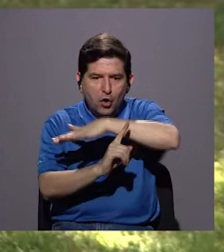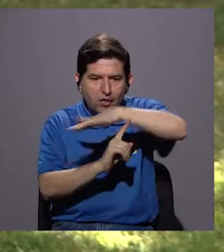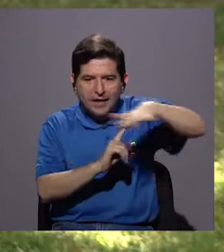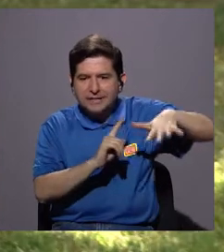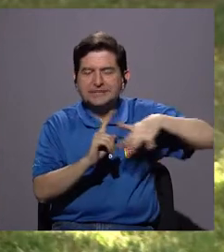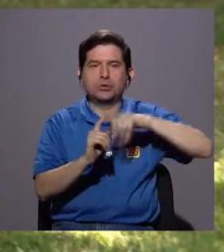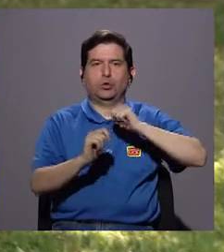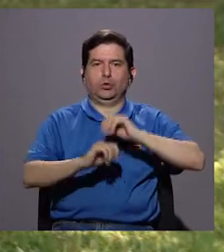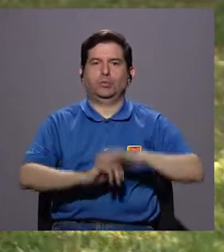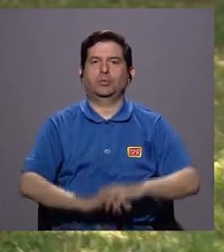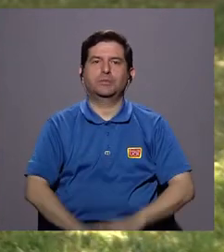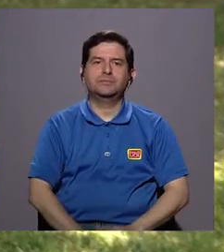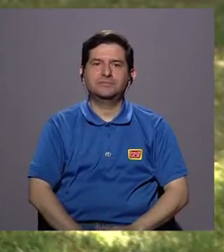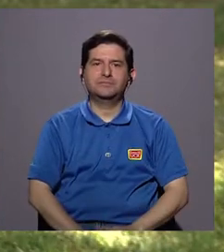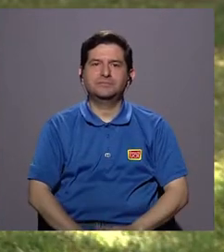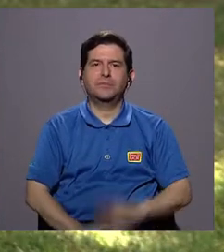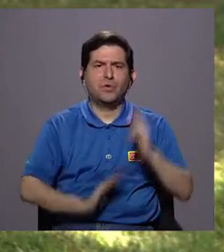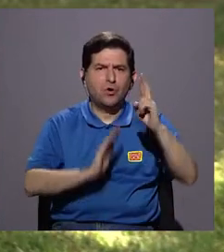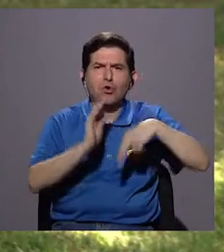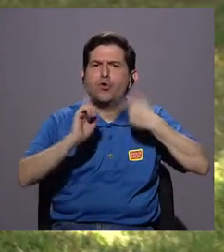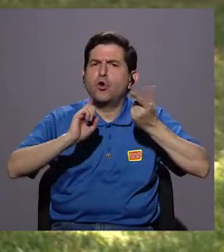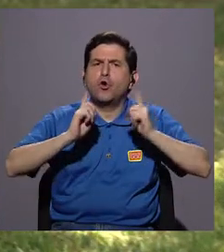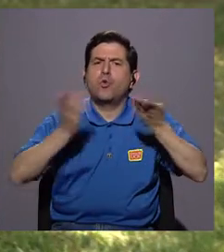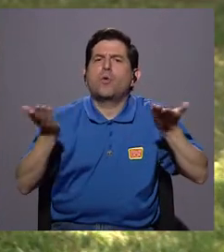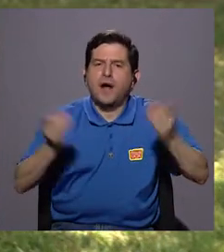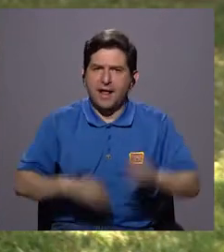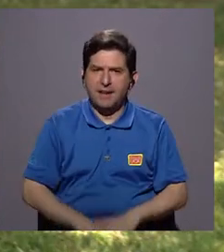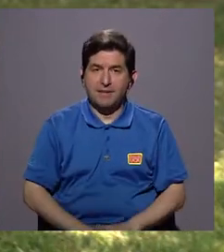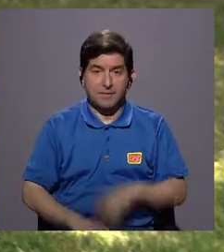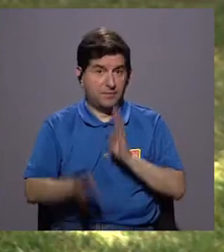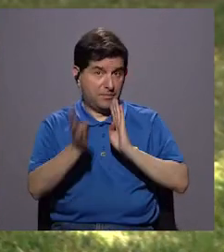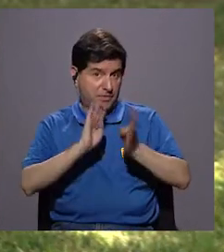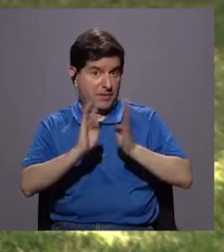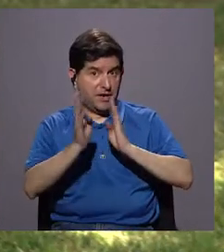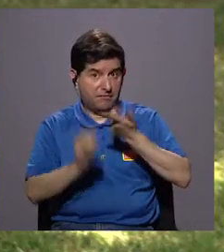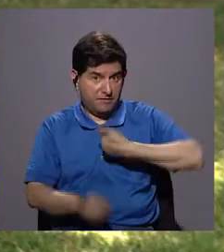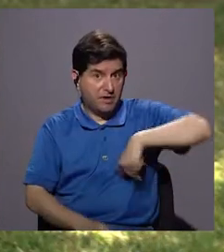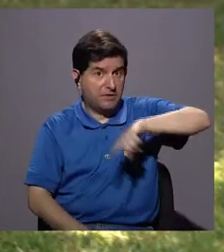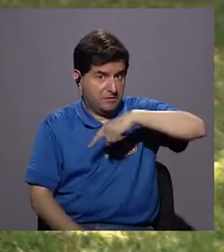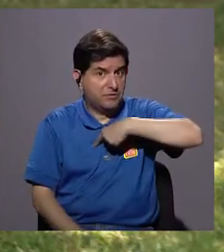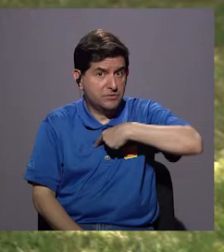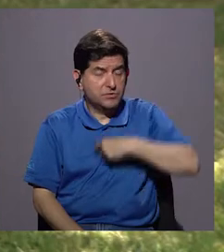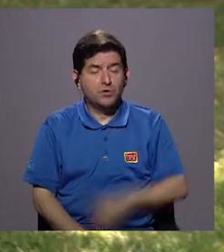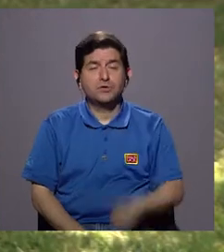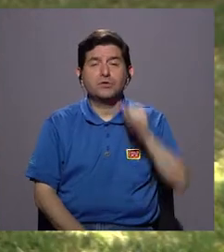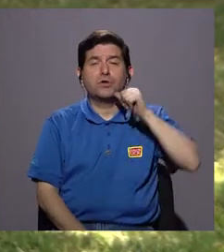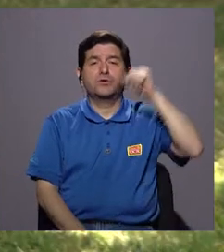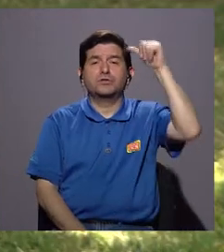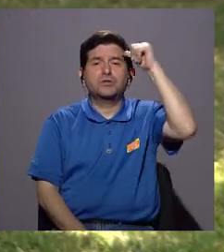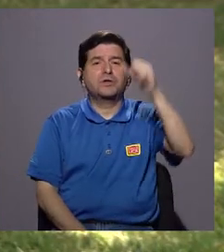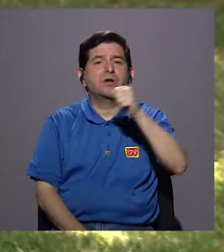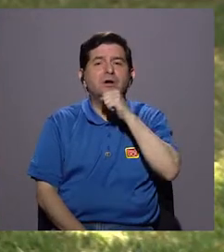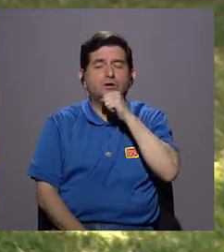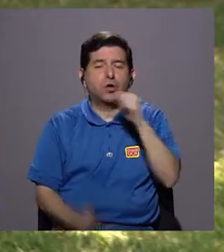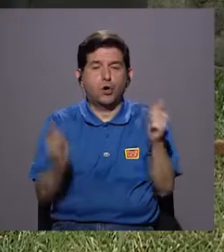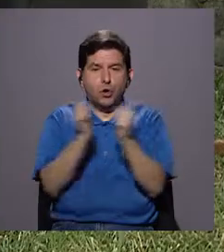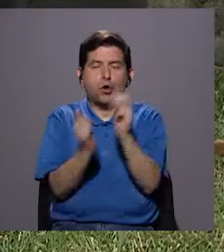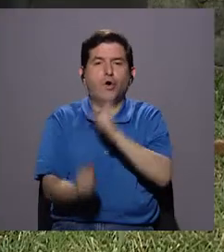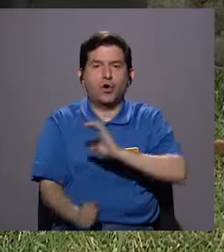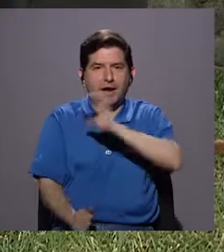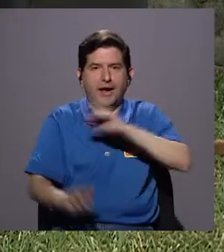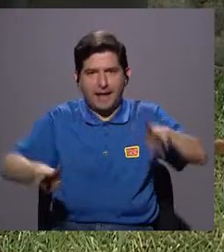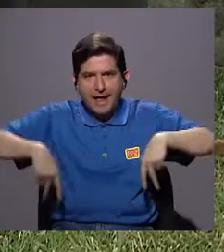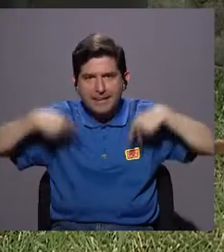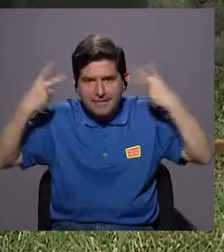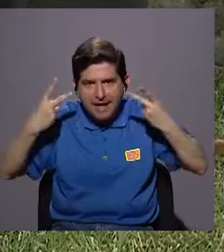inmediato, ¿qué papel juega? Finalmente estamos conversando de una adultez mayor con calidad de vida,